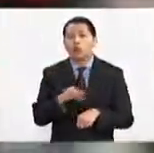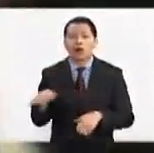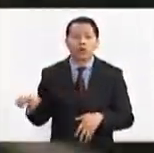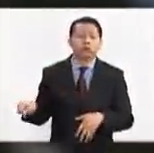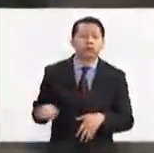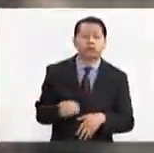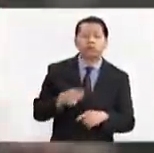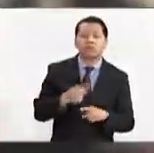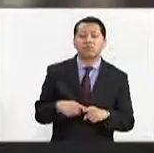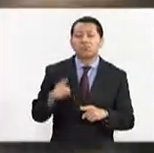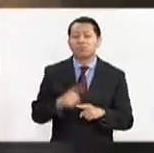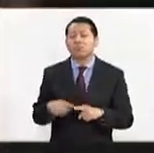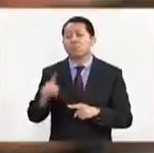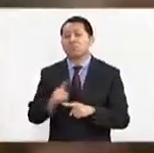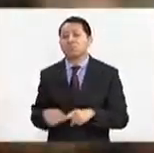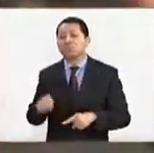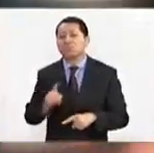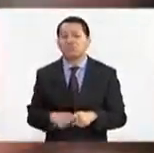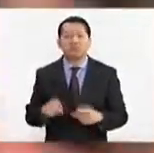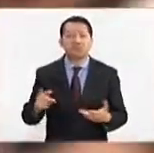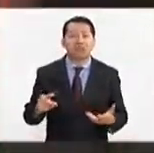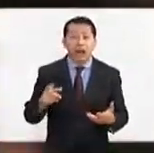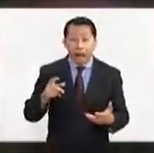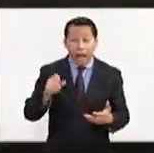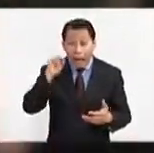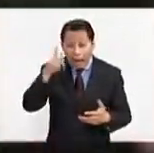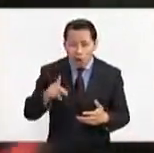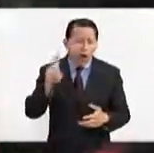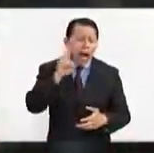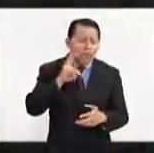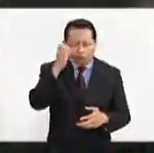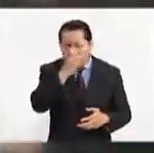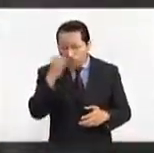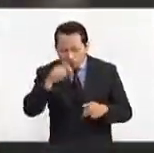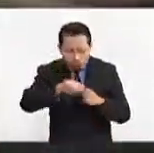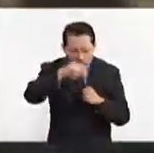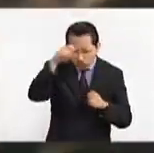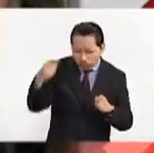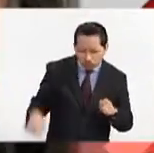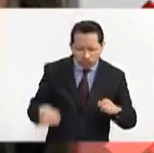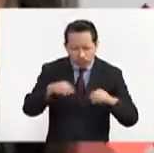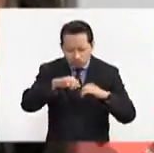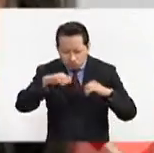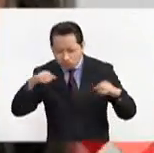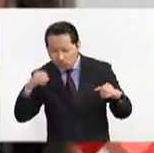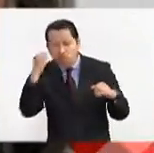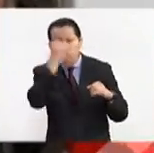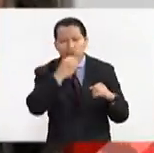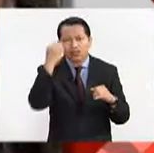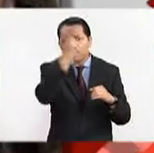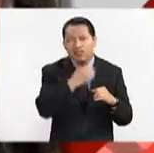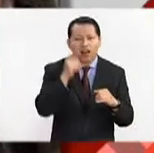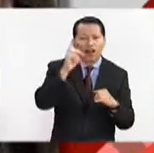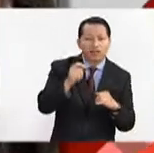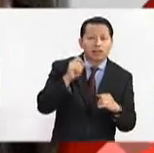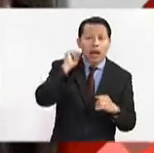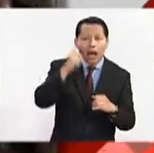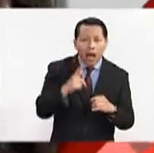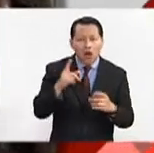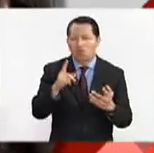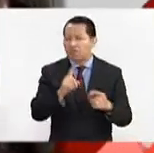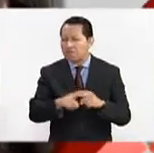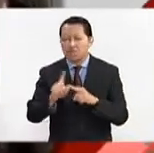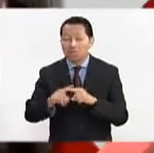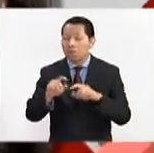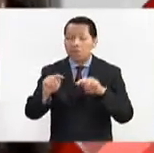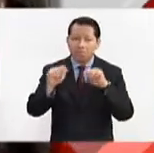gigantescas y no hay absolutamente ningún tipo de revisión, no hay detectores, no hay algún tipo de inspección, así que esta persona pudo llegar con un